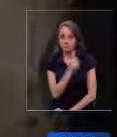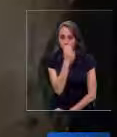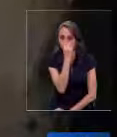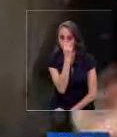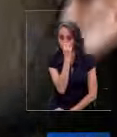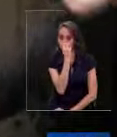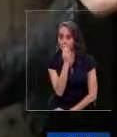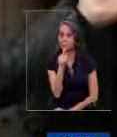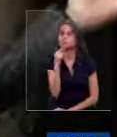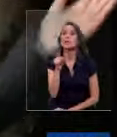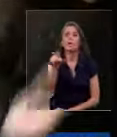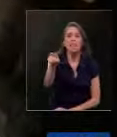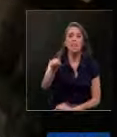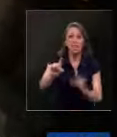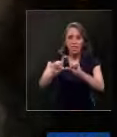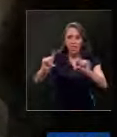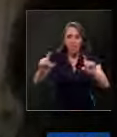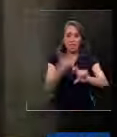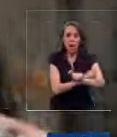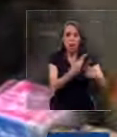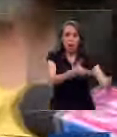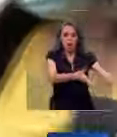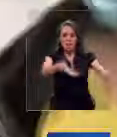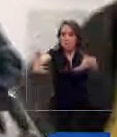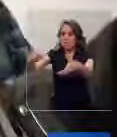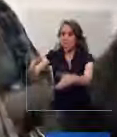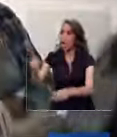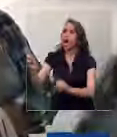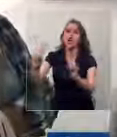pero si estás las vacunas llegaron